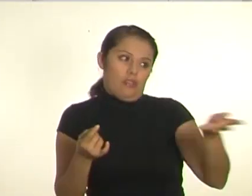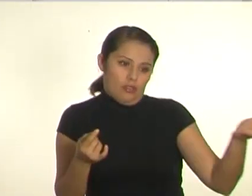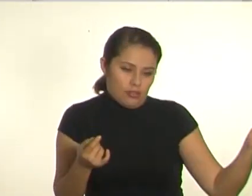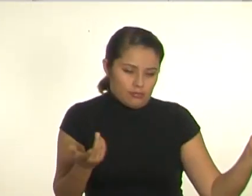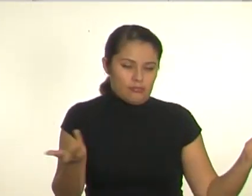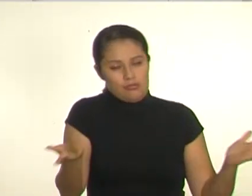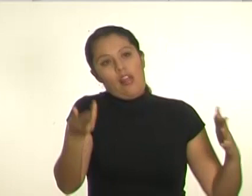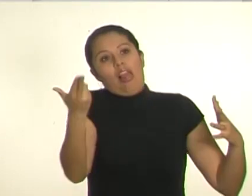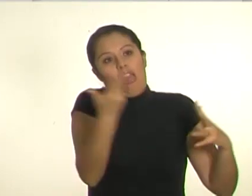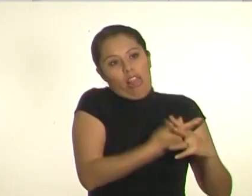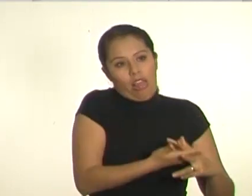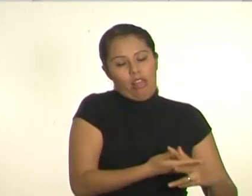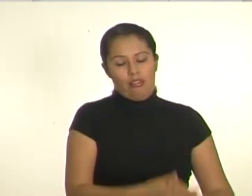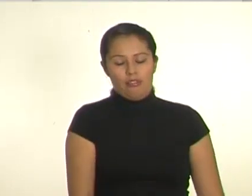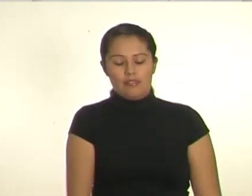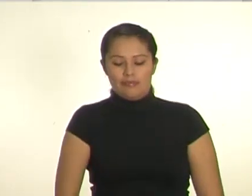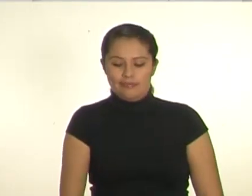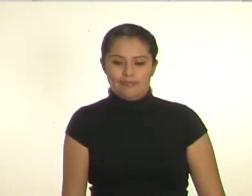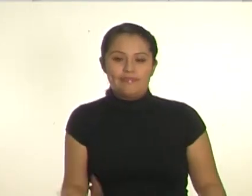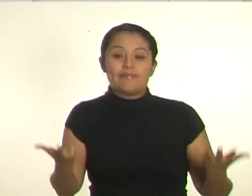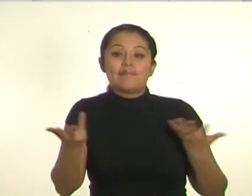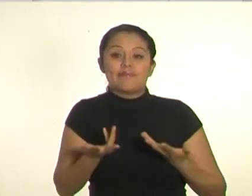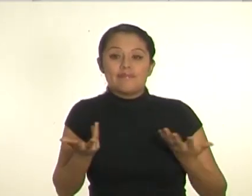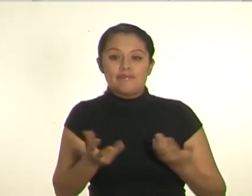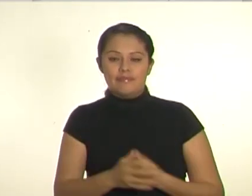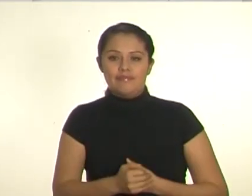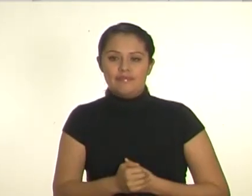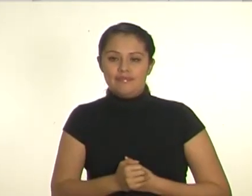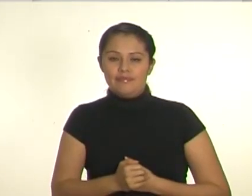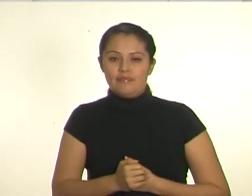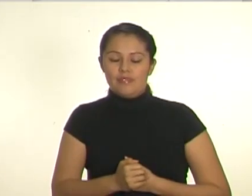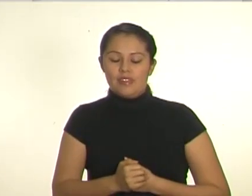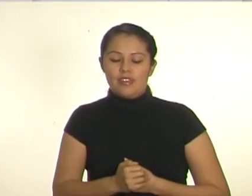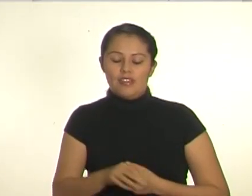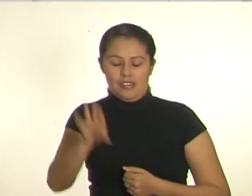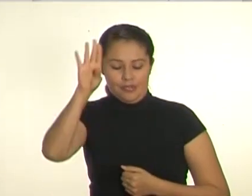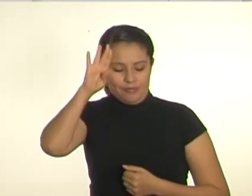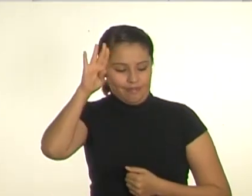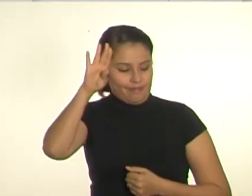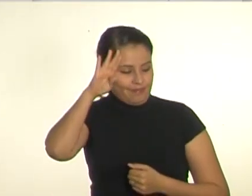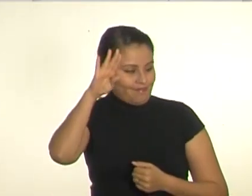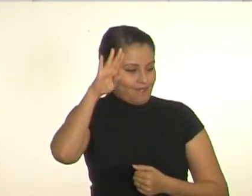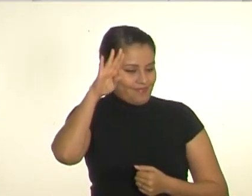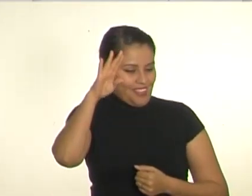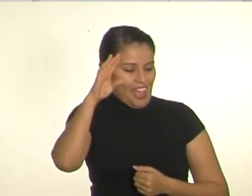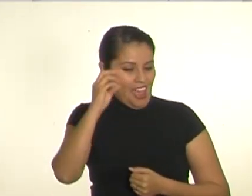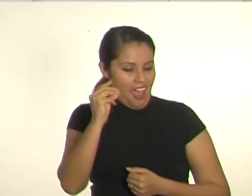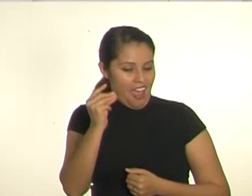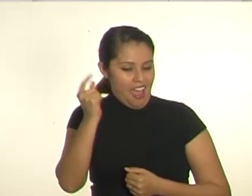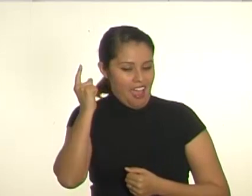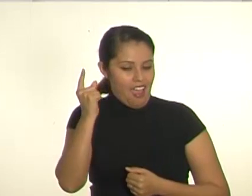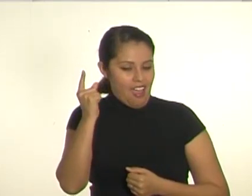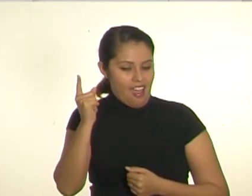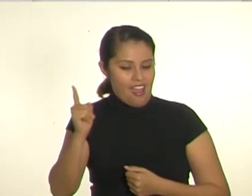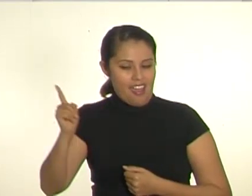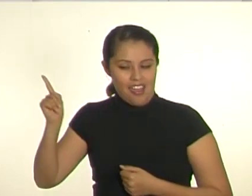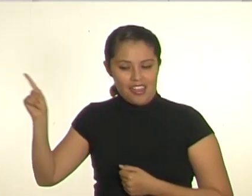persona. Entonces, el escribano dijo: pero el rey no sabe